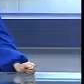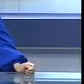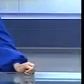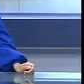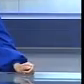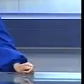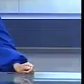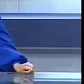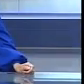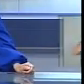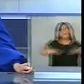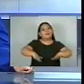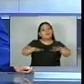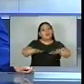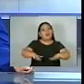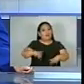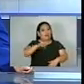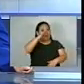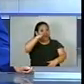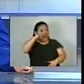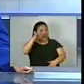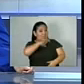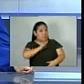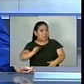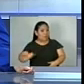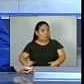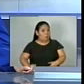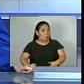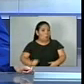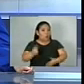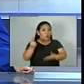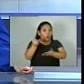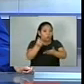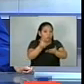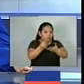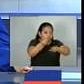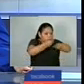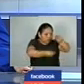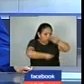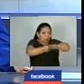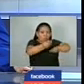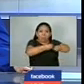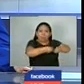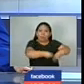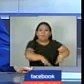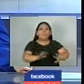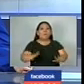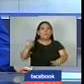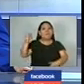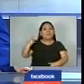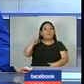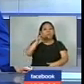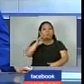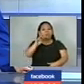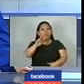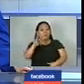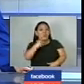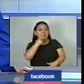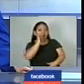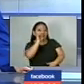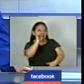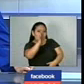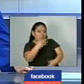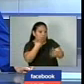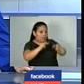Gracias por continuar con nosotros. El Salvador perdió millones de dólares en inversión extranjera durante el 2022. Esto de